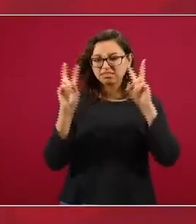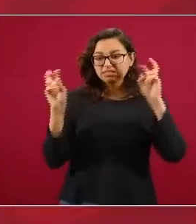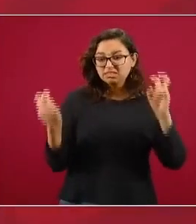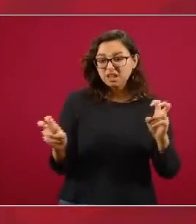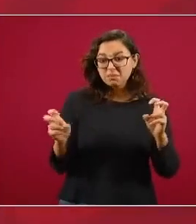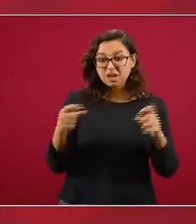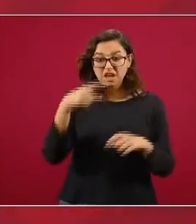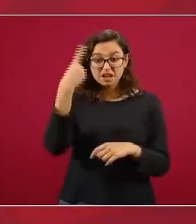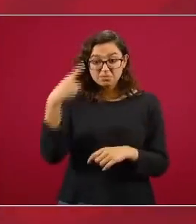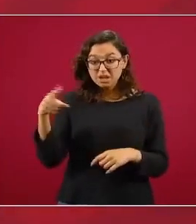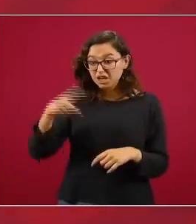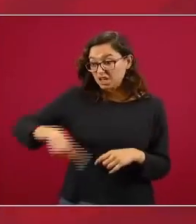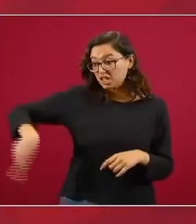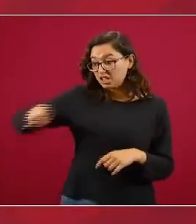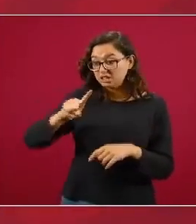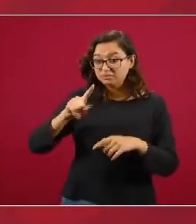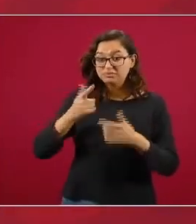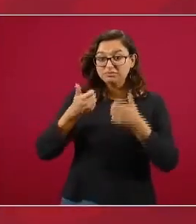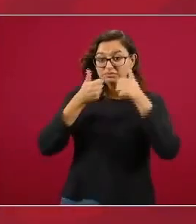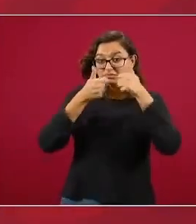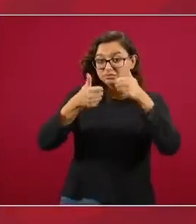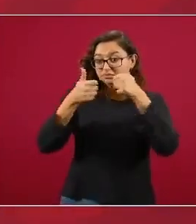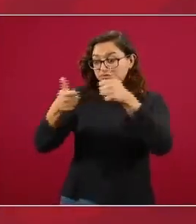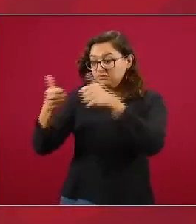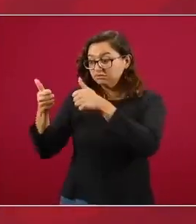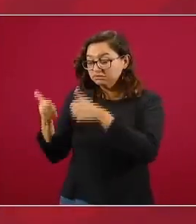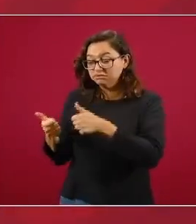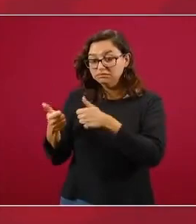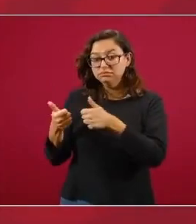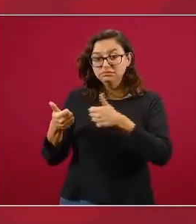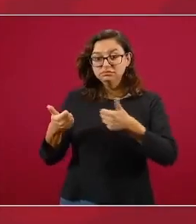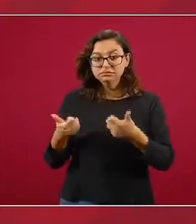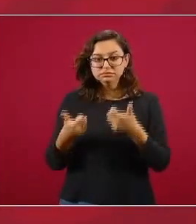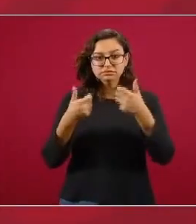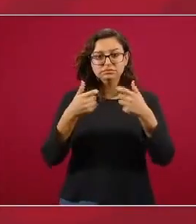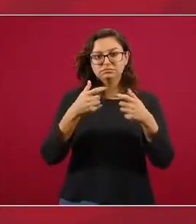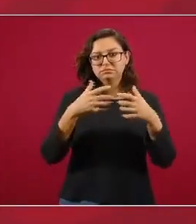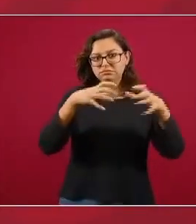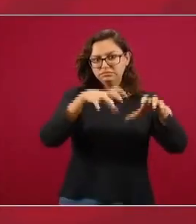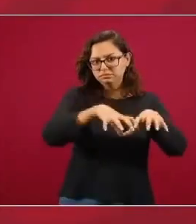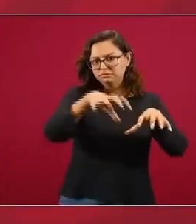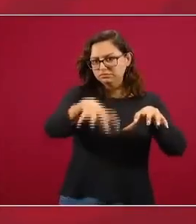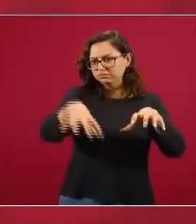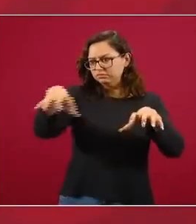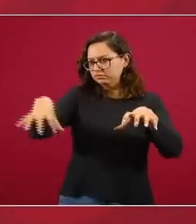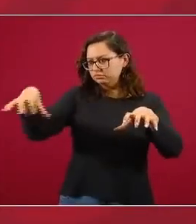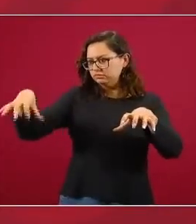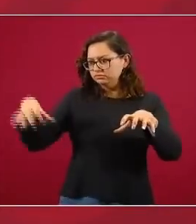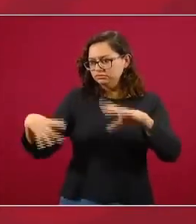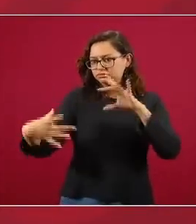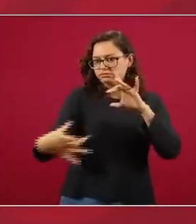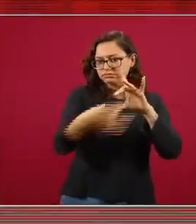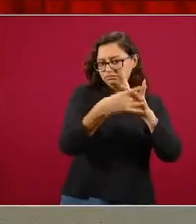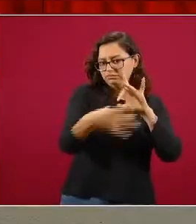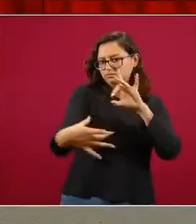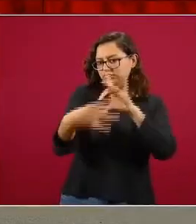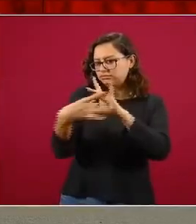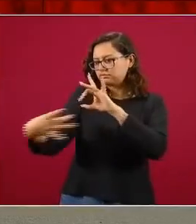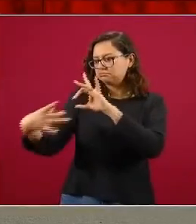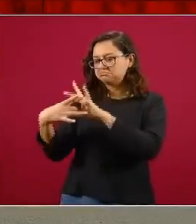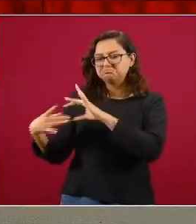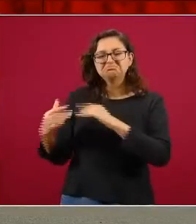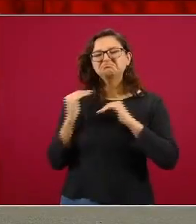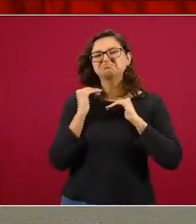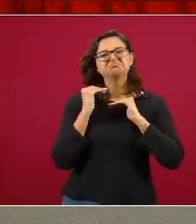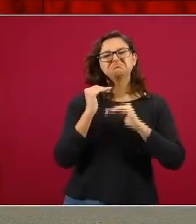acciones específicas que son necesarias para vincular a las distintas poblaciones. La sociedad está compuesta de